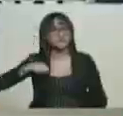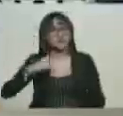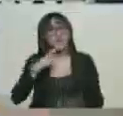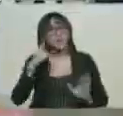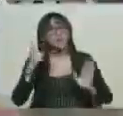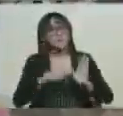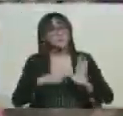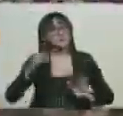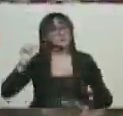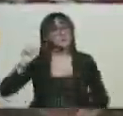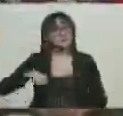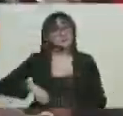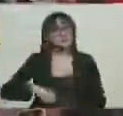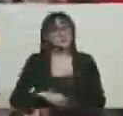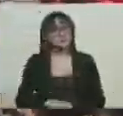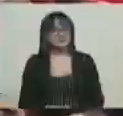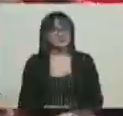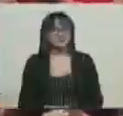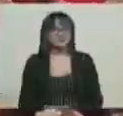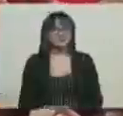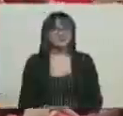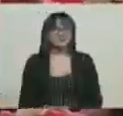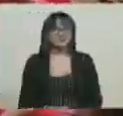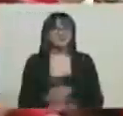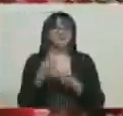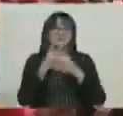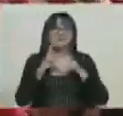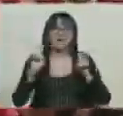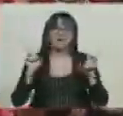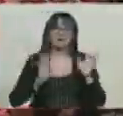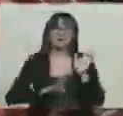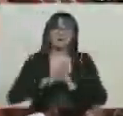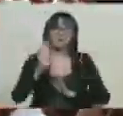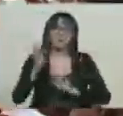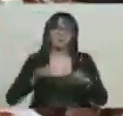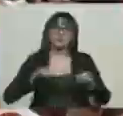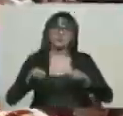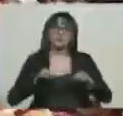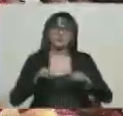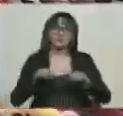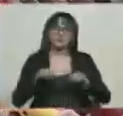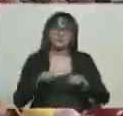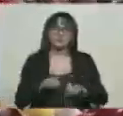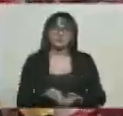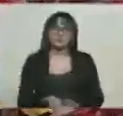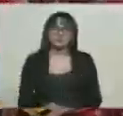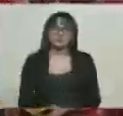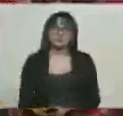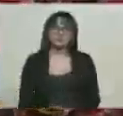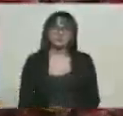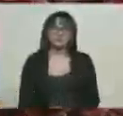cumpliré. Paz, prosperidad económica.